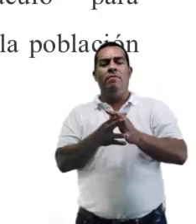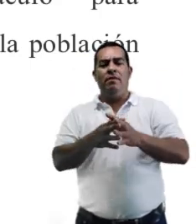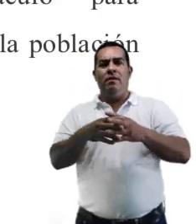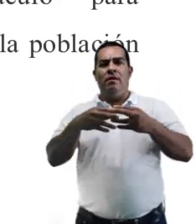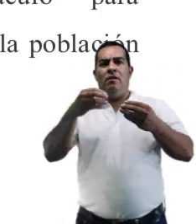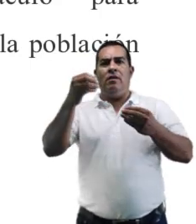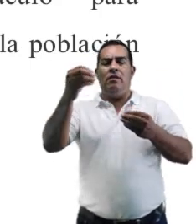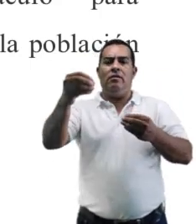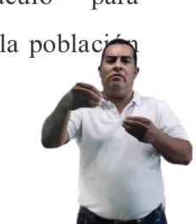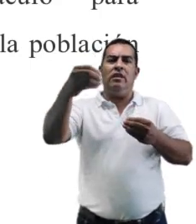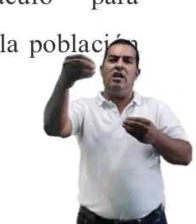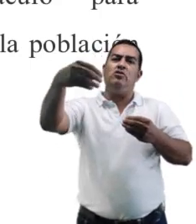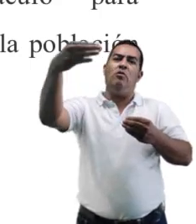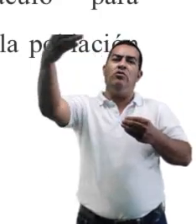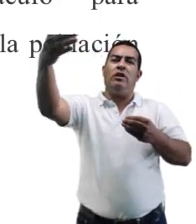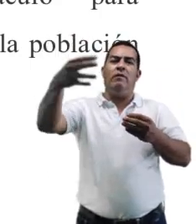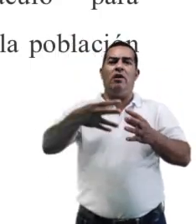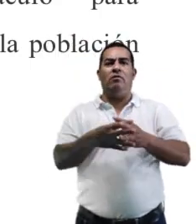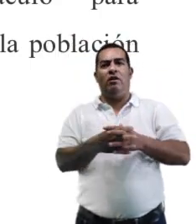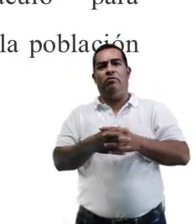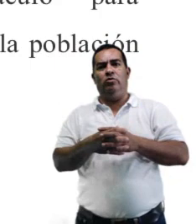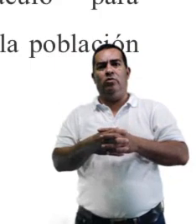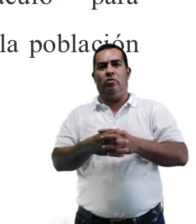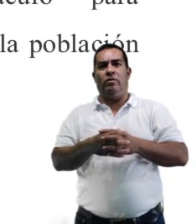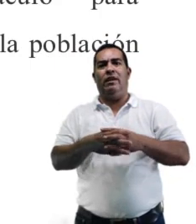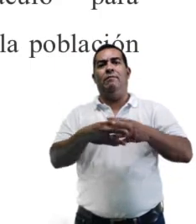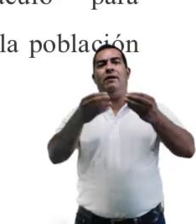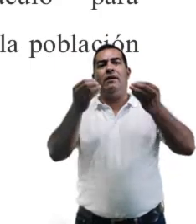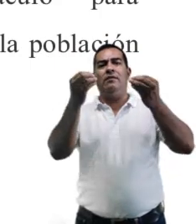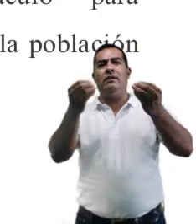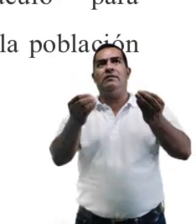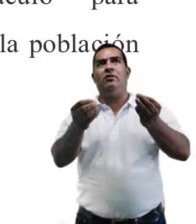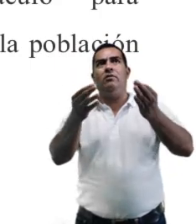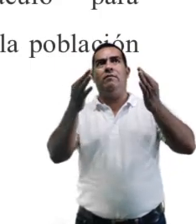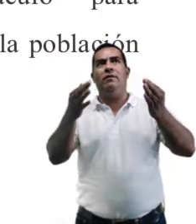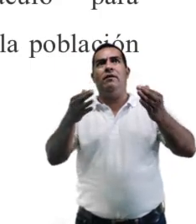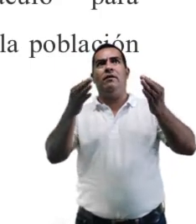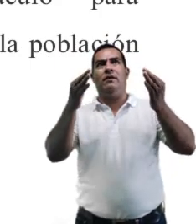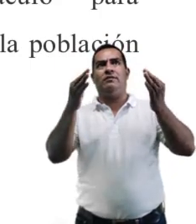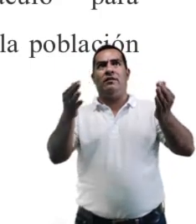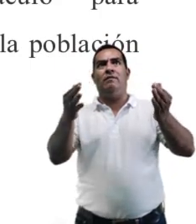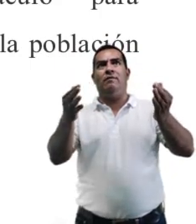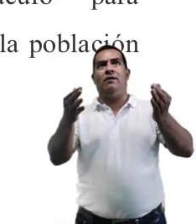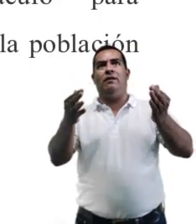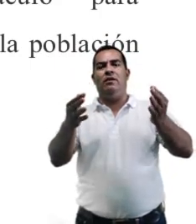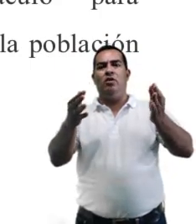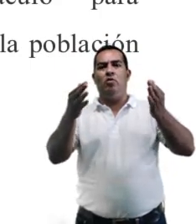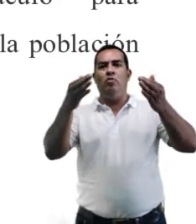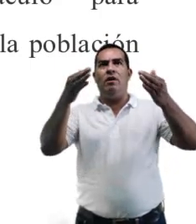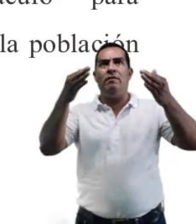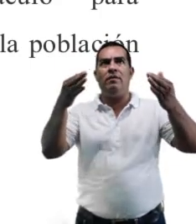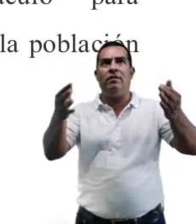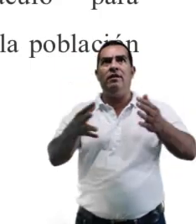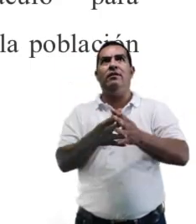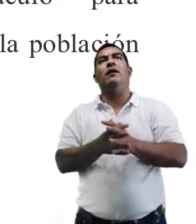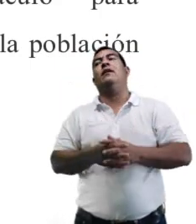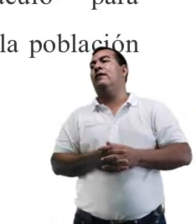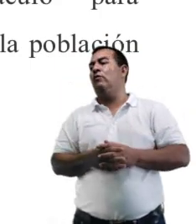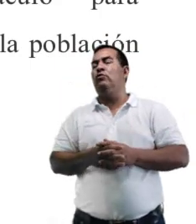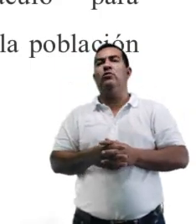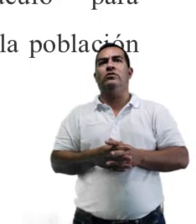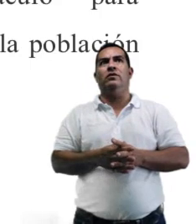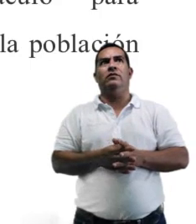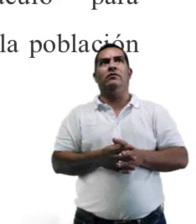tener derecho a un trabajo en el futuro que les va a garantizar una vida estable, una